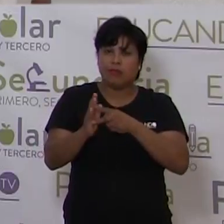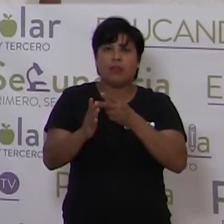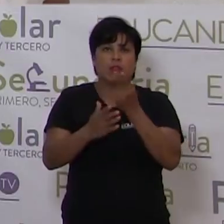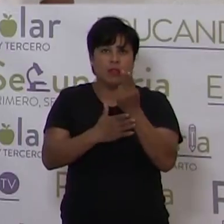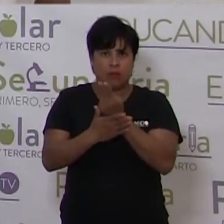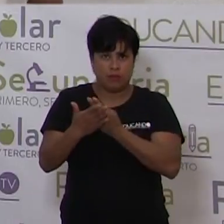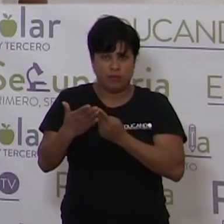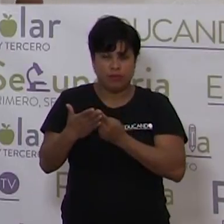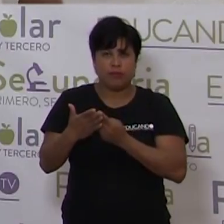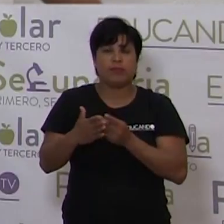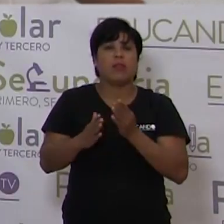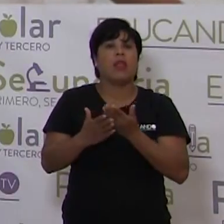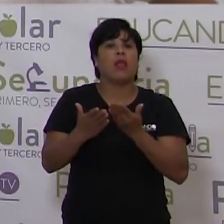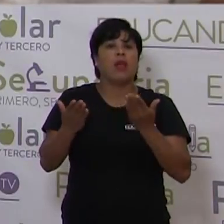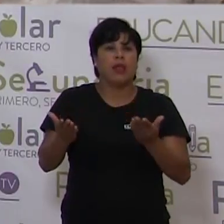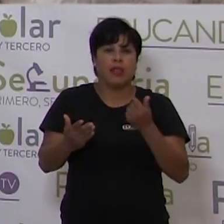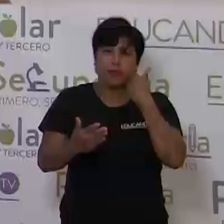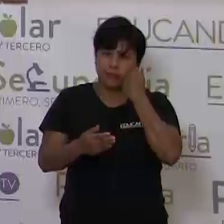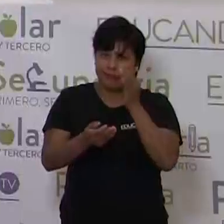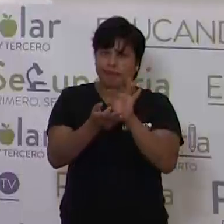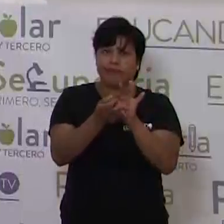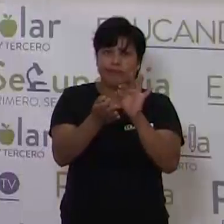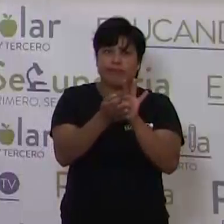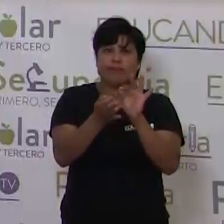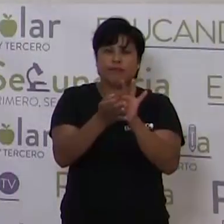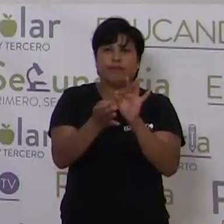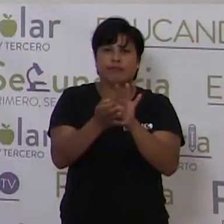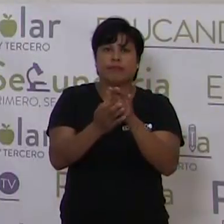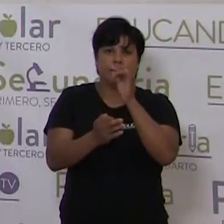Ahora, te quiero contar